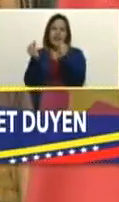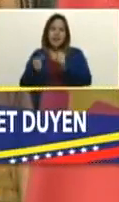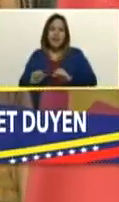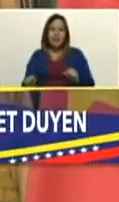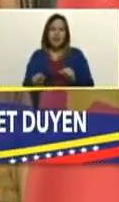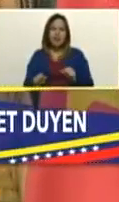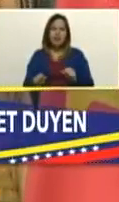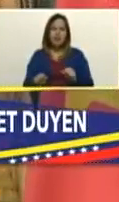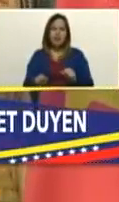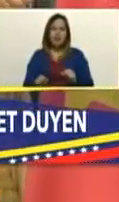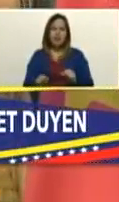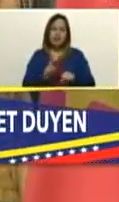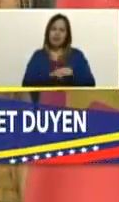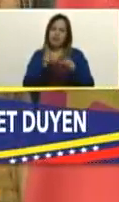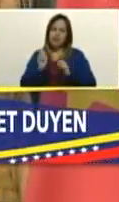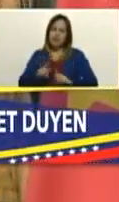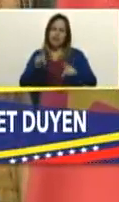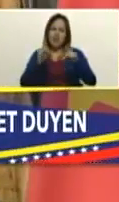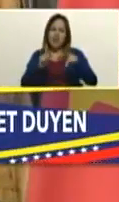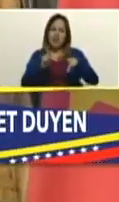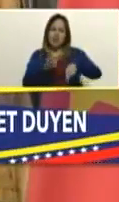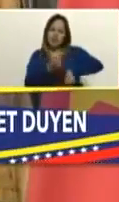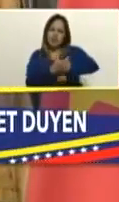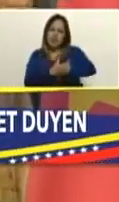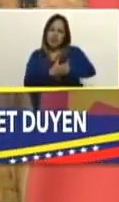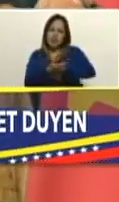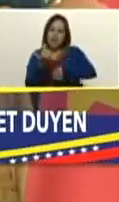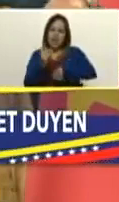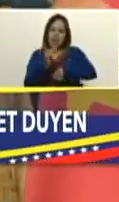La otra vez, un reloj con la figura de